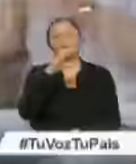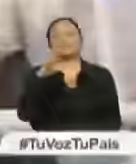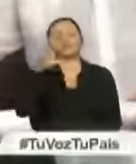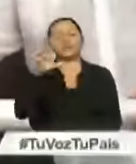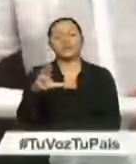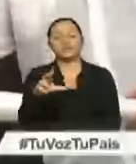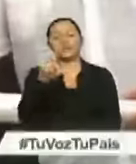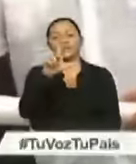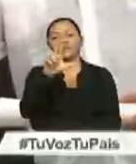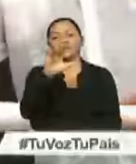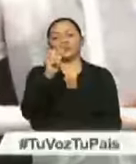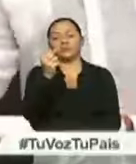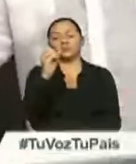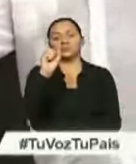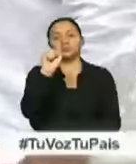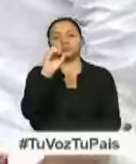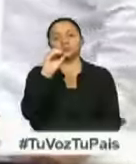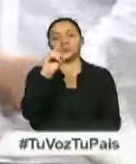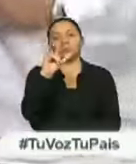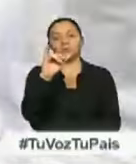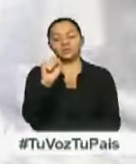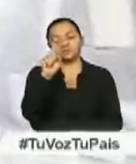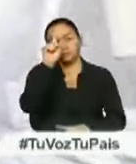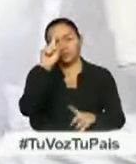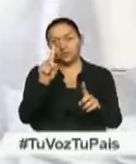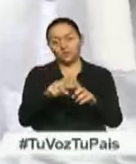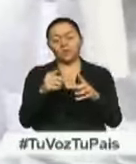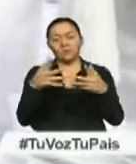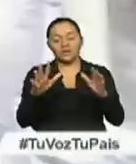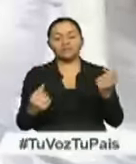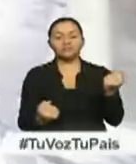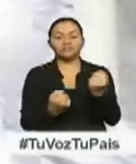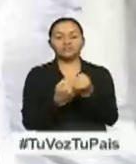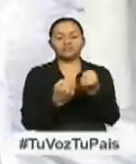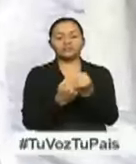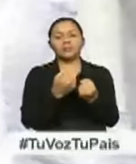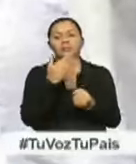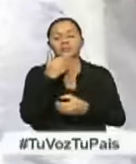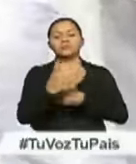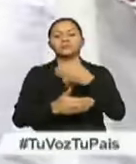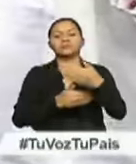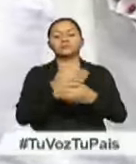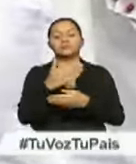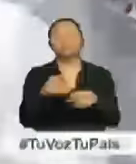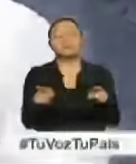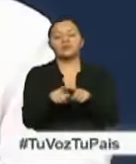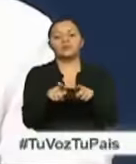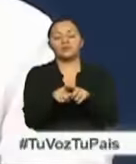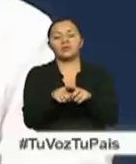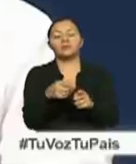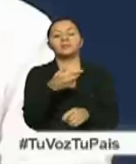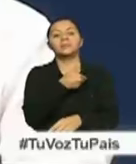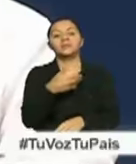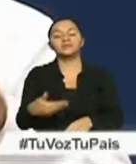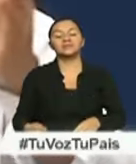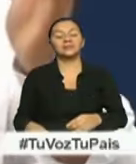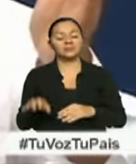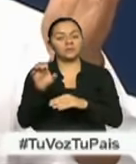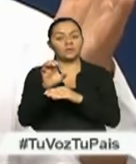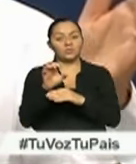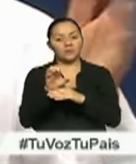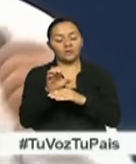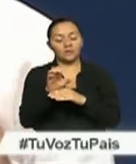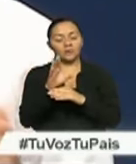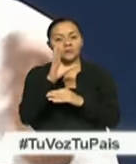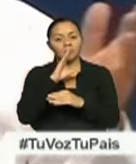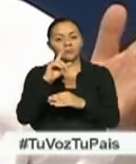Luis Guillermo Solís destacó que con este acuerdo también se impulsarán los proyectos comunes, mientras que el mandatario ecuatoriano